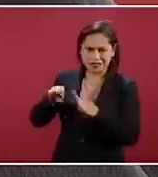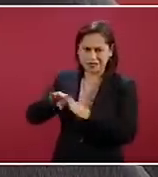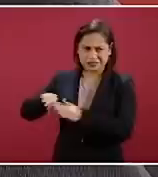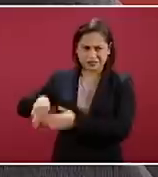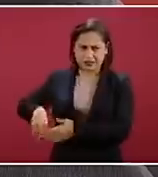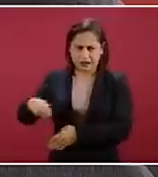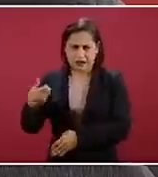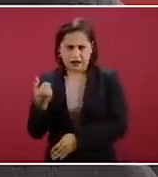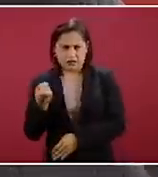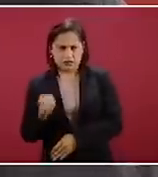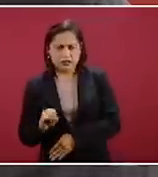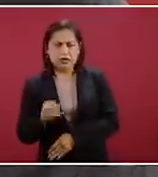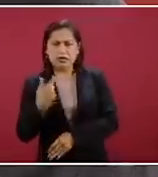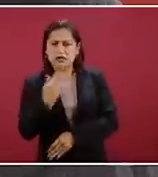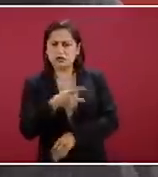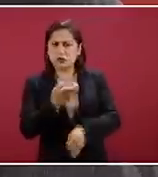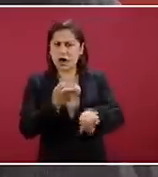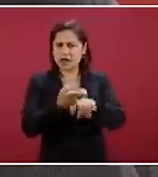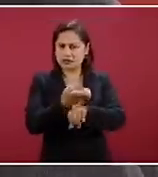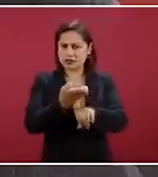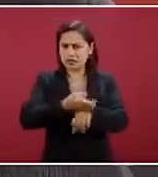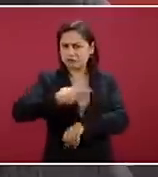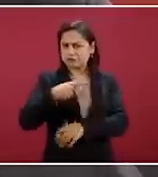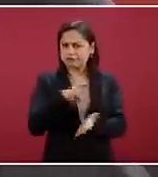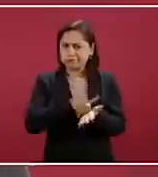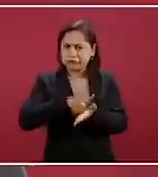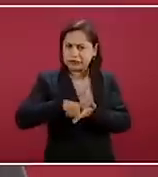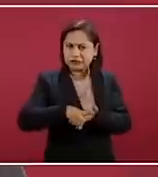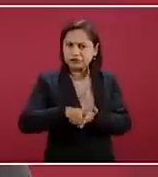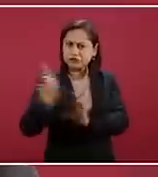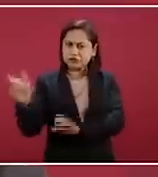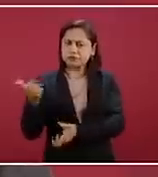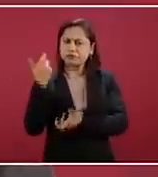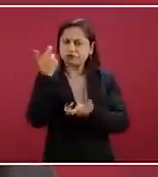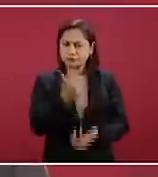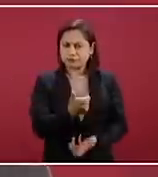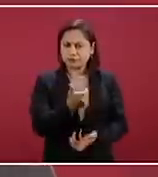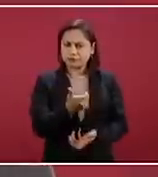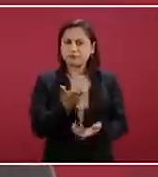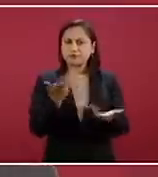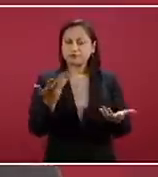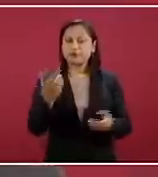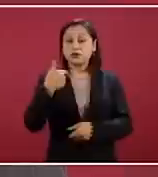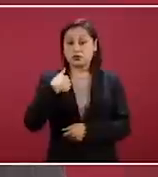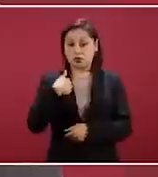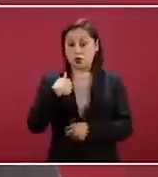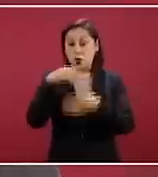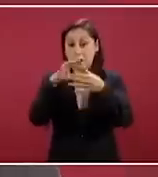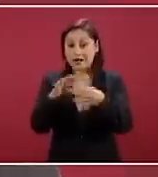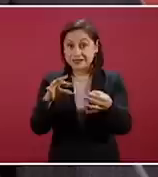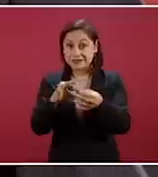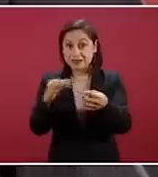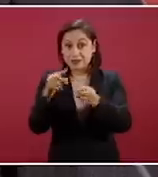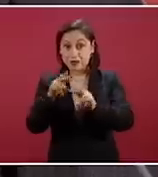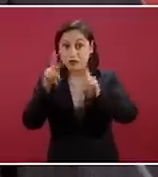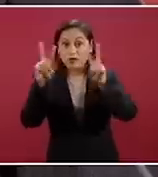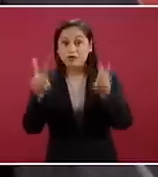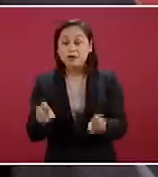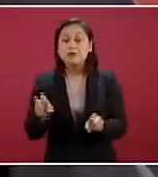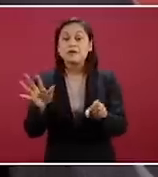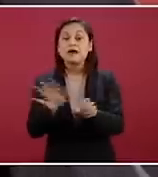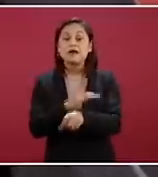tenemos. Esto lo explico porque durante algún tiempo llegó a ser